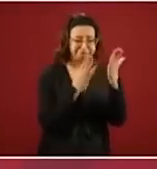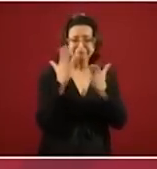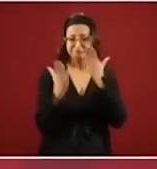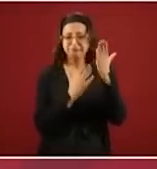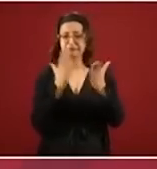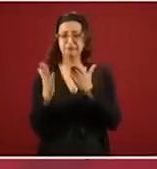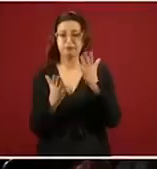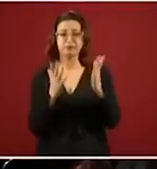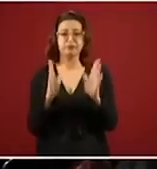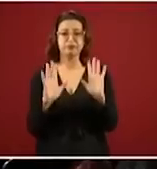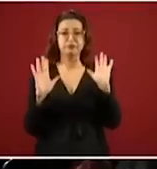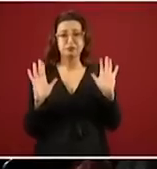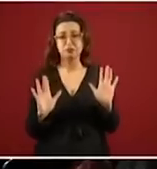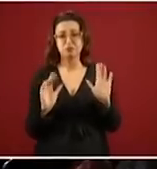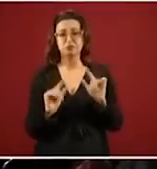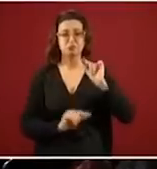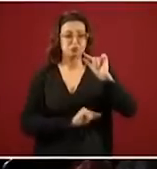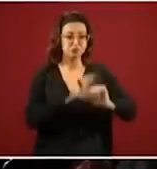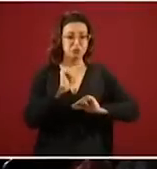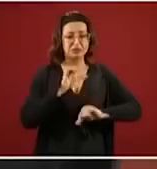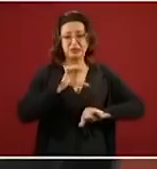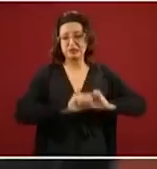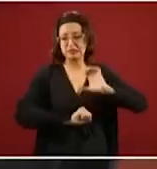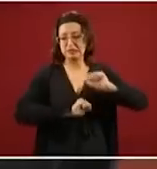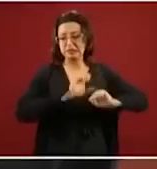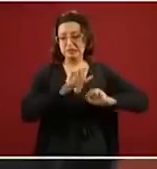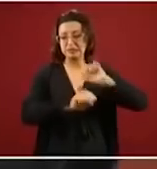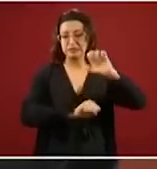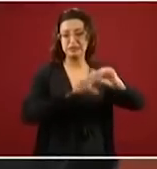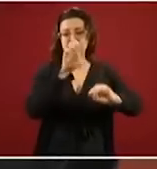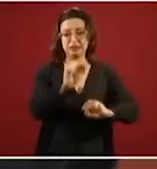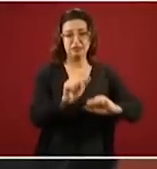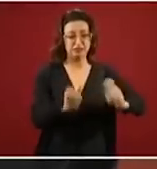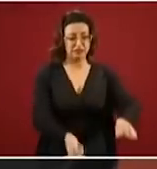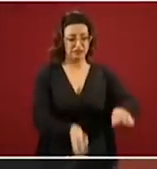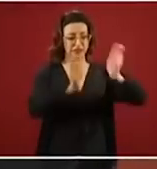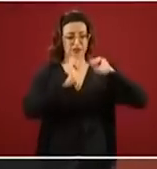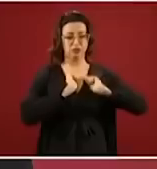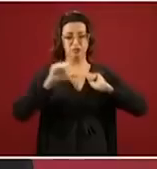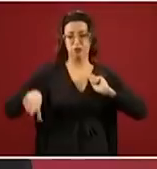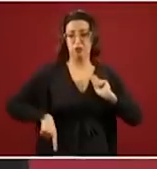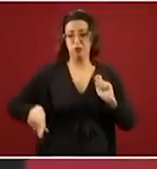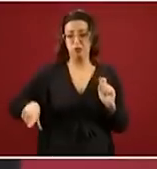se colaban entre comillas agarraban los cargos